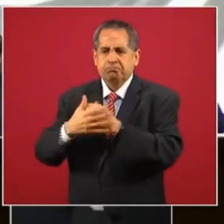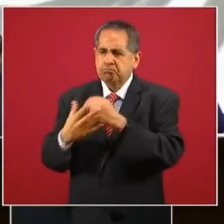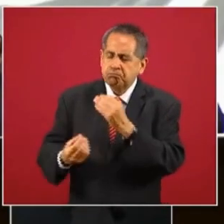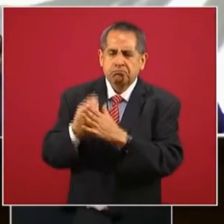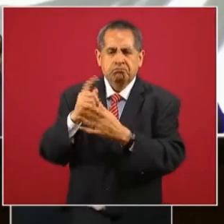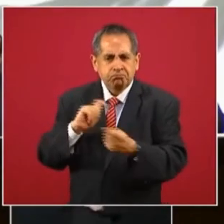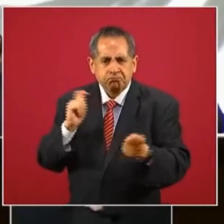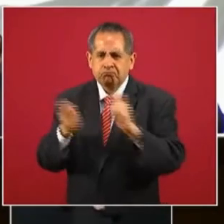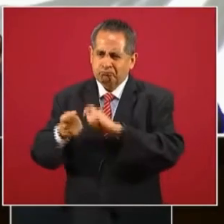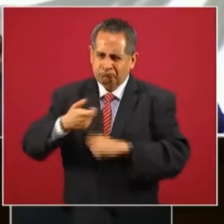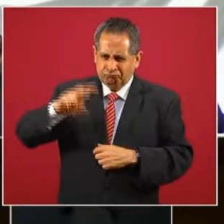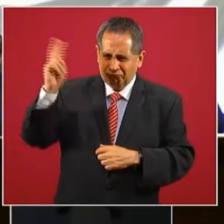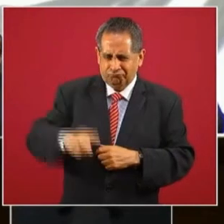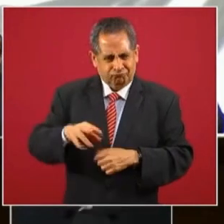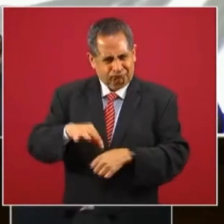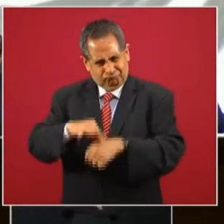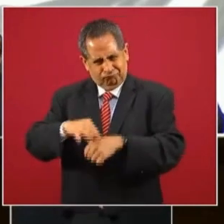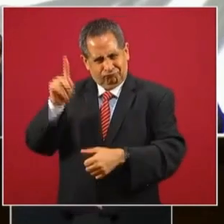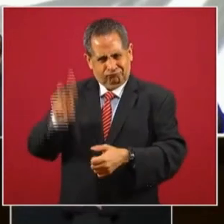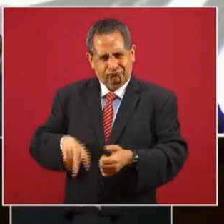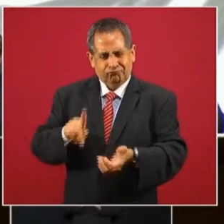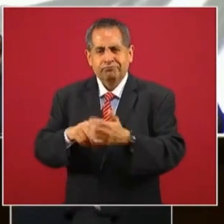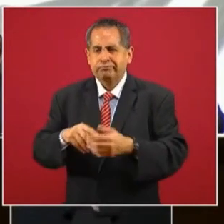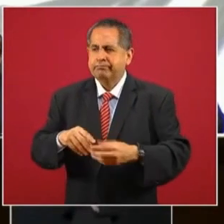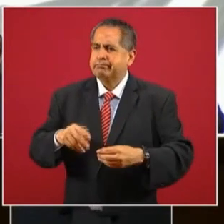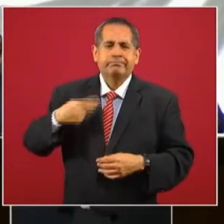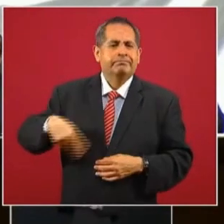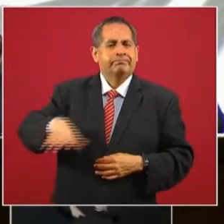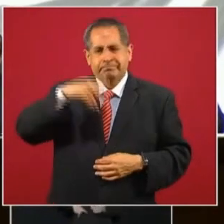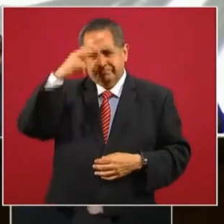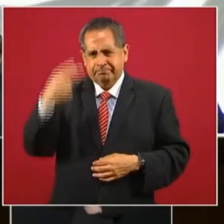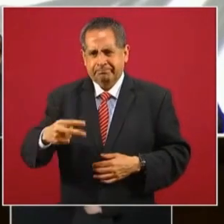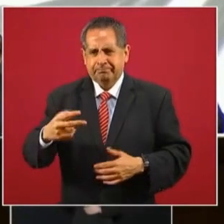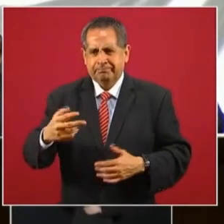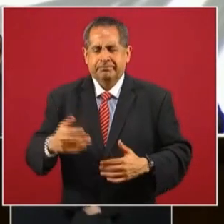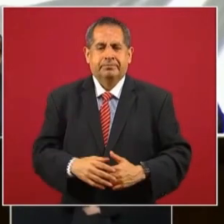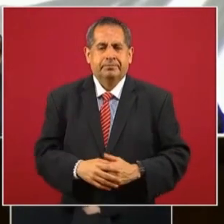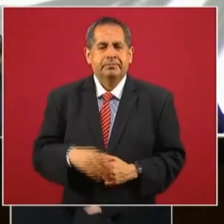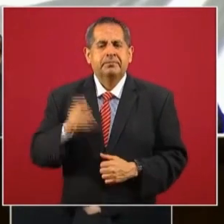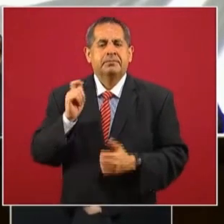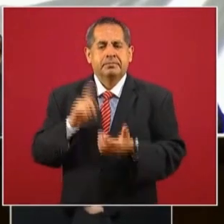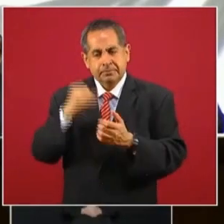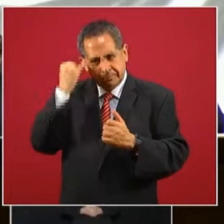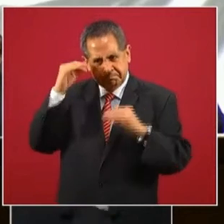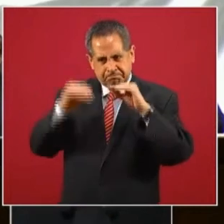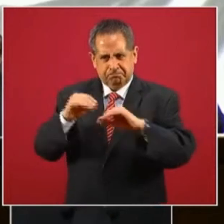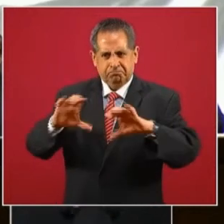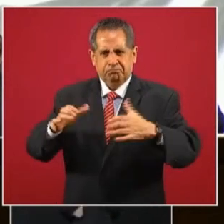regeneración verdadera y radical de la vida pública de México. La